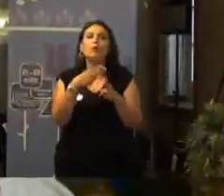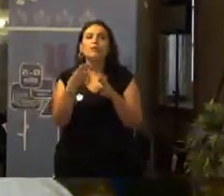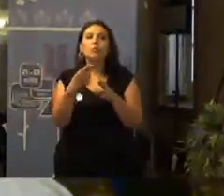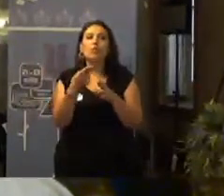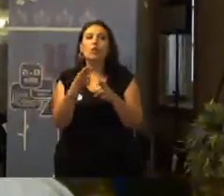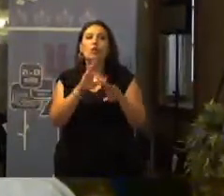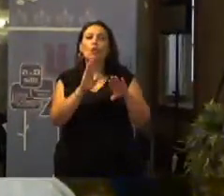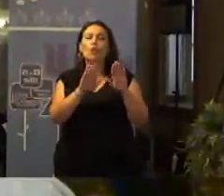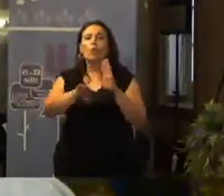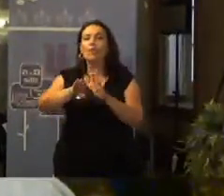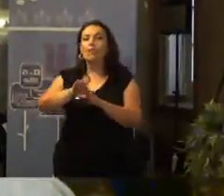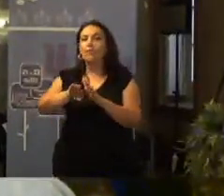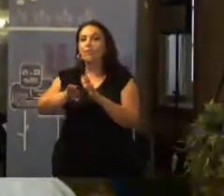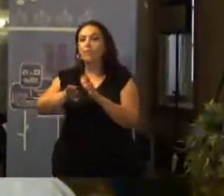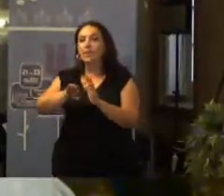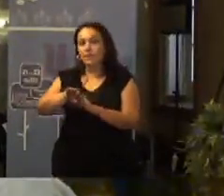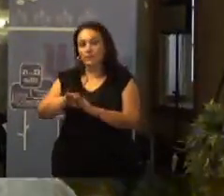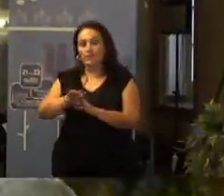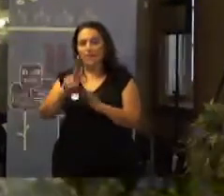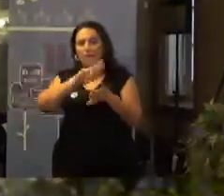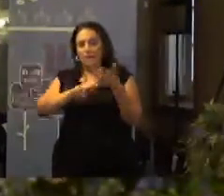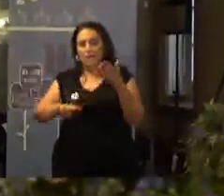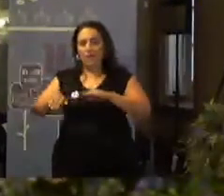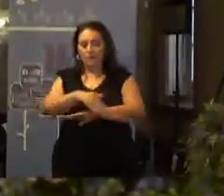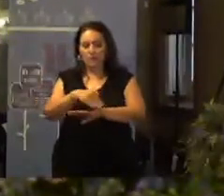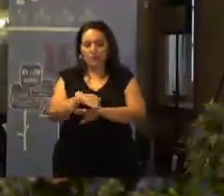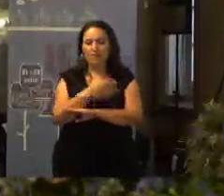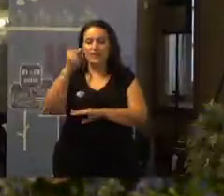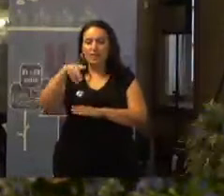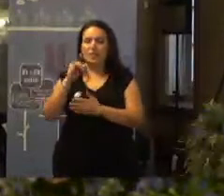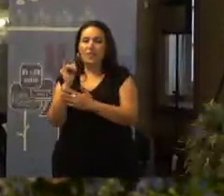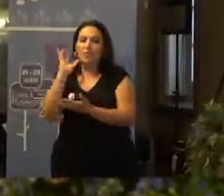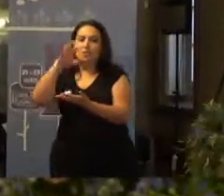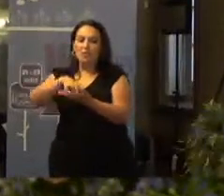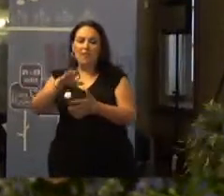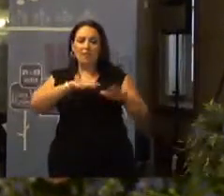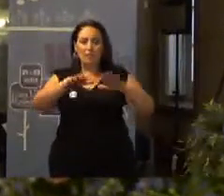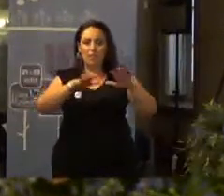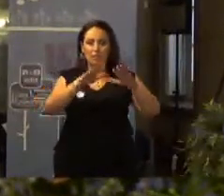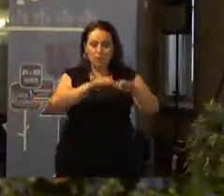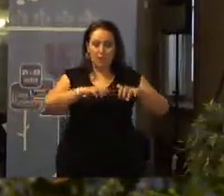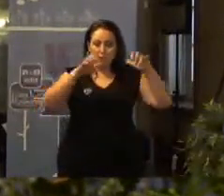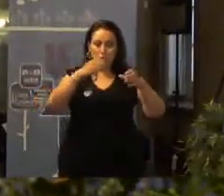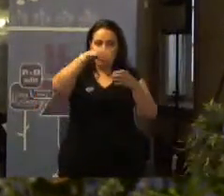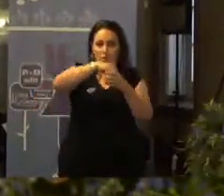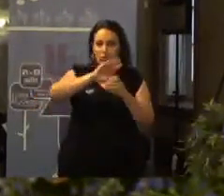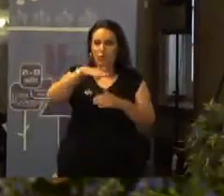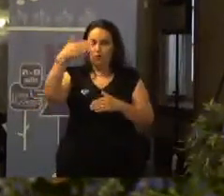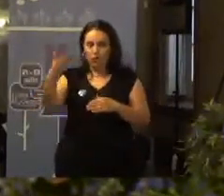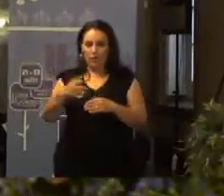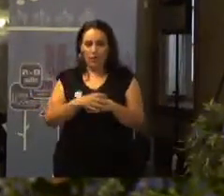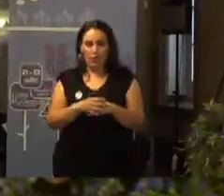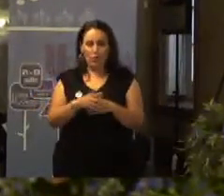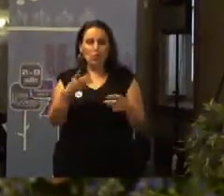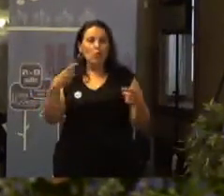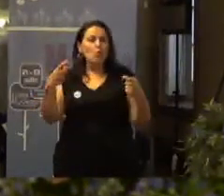dereita galega na rúa e nas institucións, activista dentro e fora do Parlamento, nun pulso sempiterno no